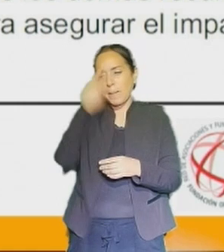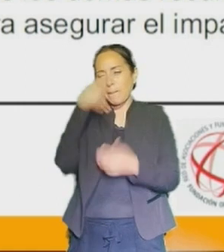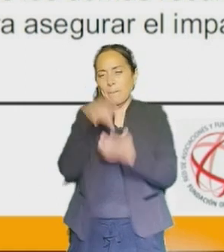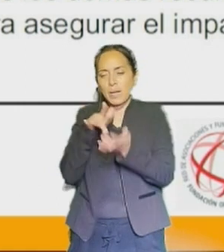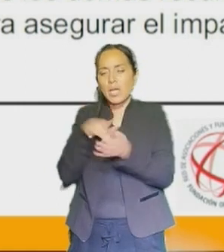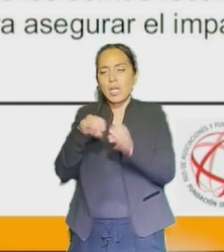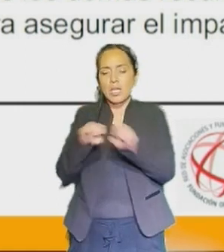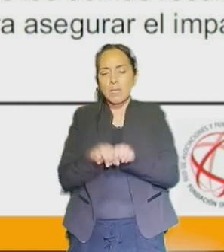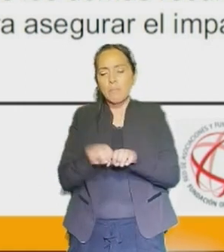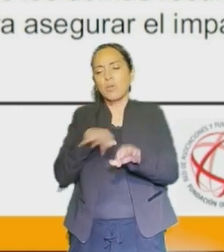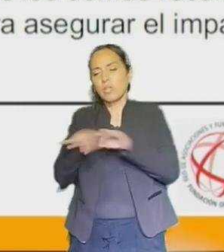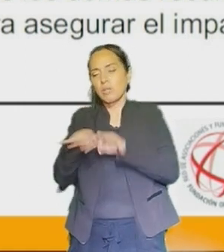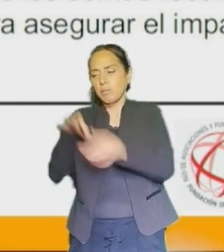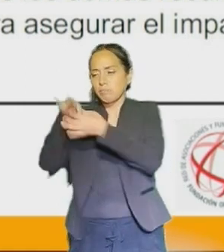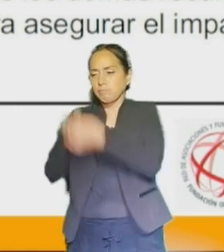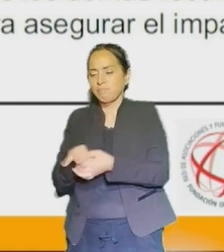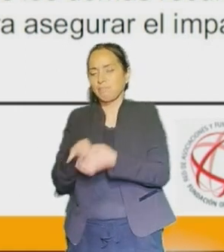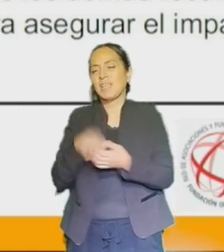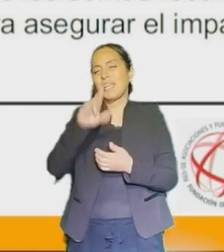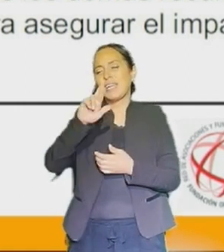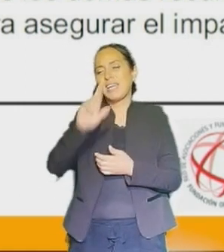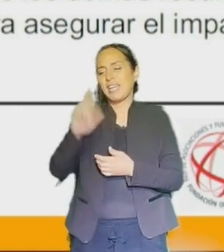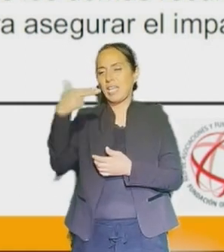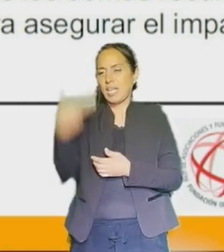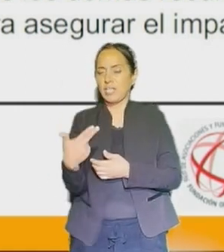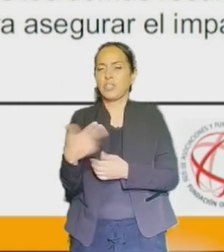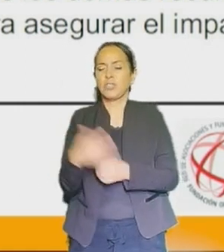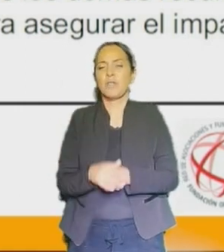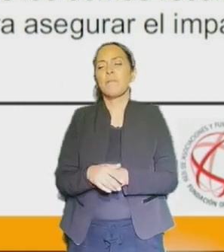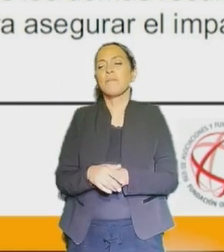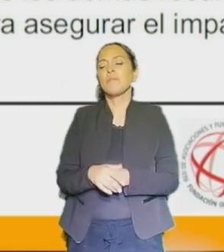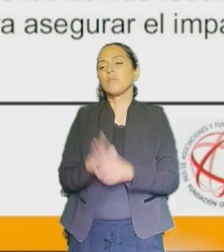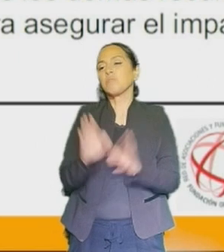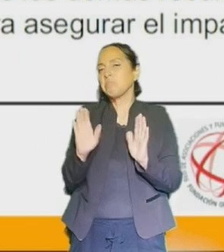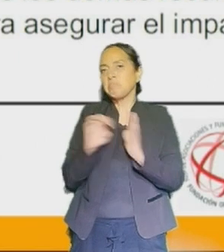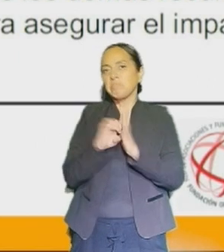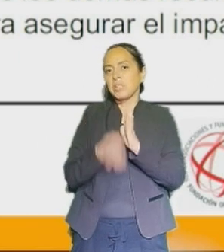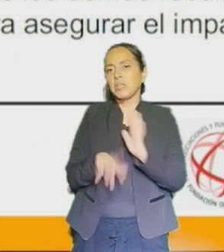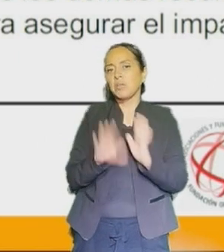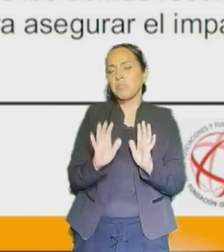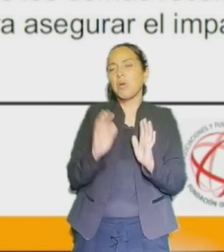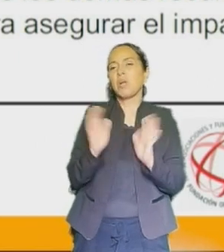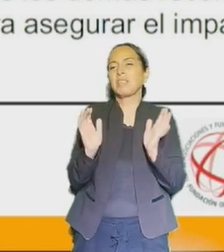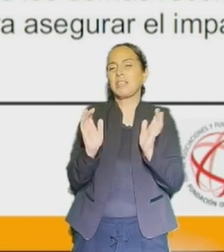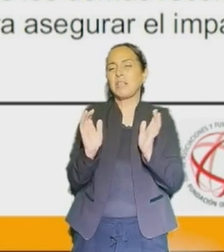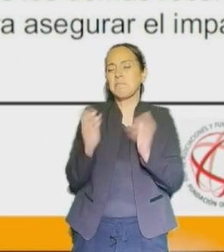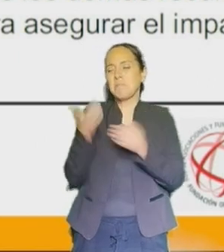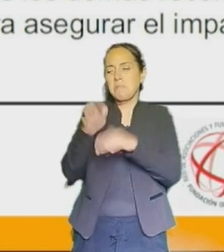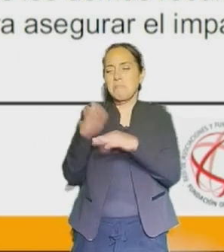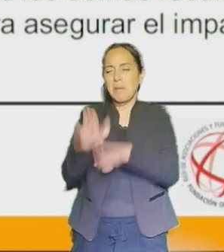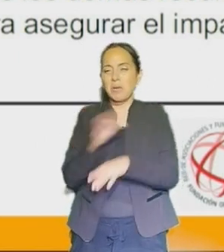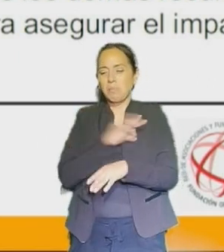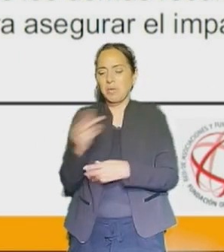trabajo, aliados en recursos humanos, recursos financieros, los que lleguen a tener como líneas de crédito, acceso a fondos, etcétera,